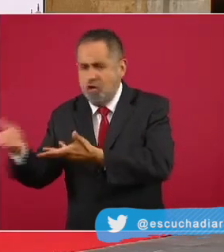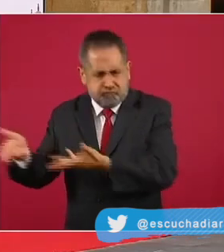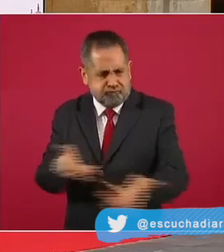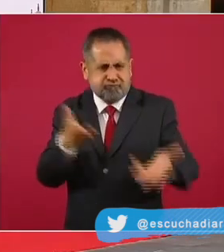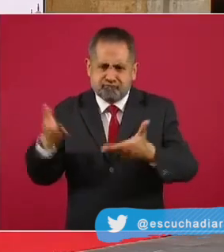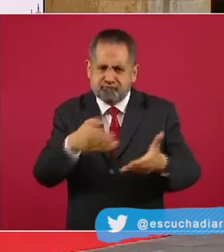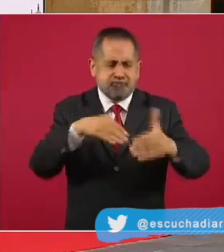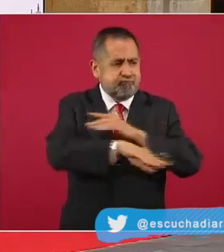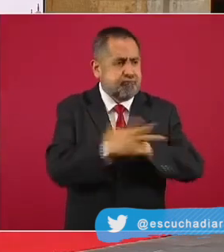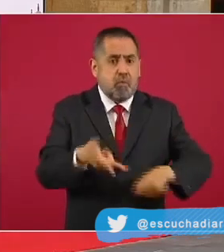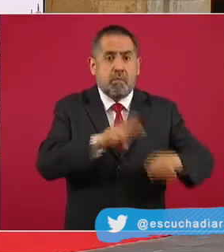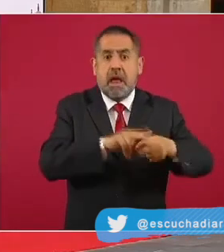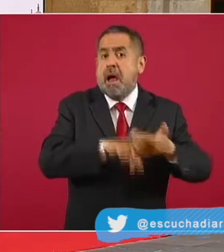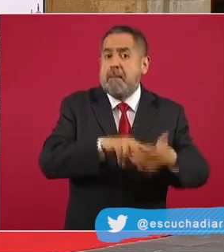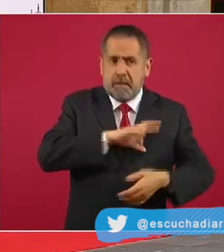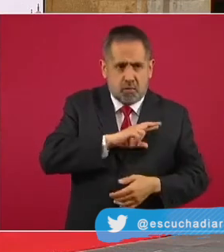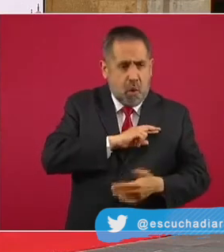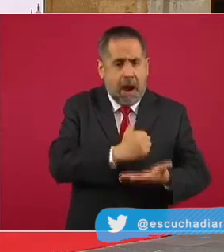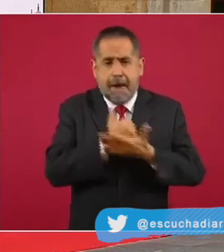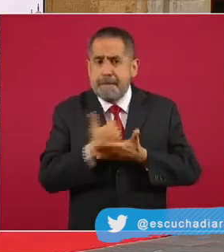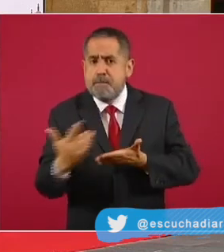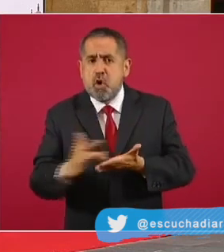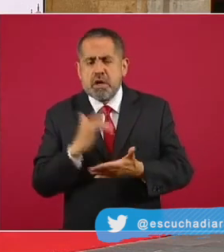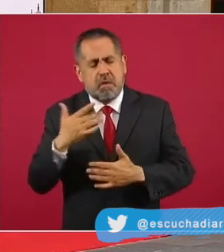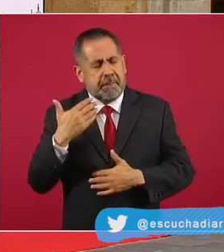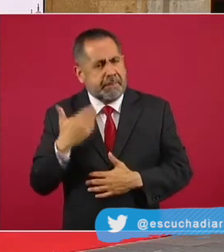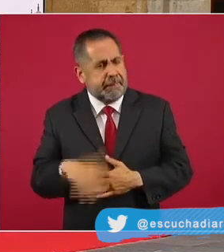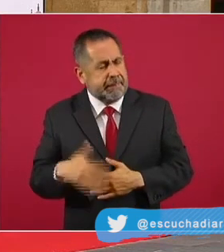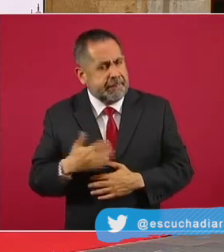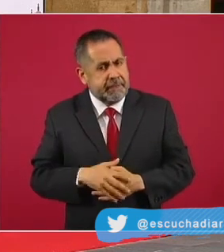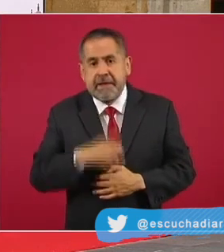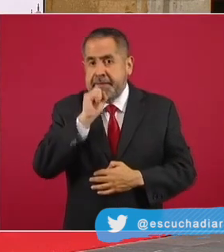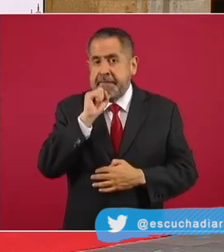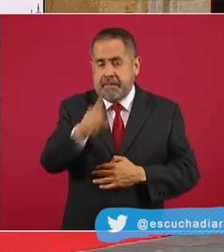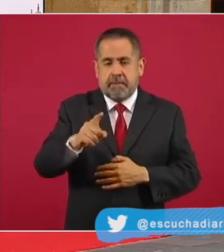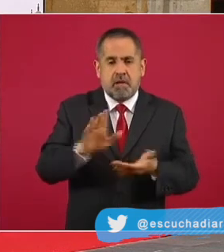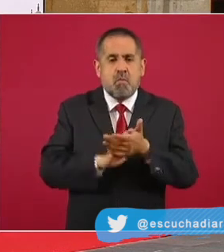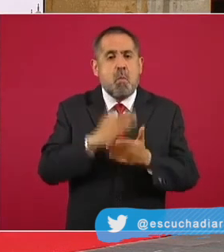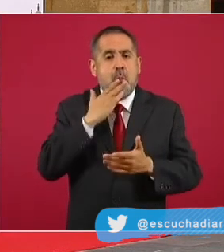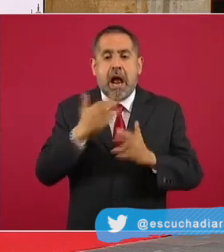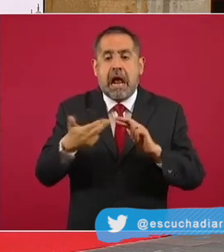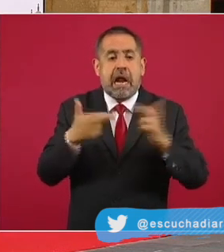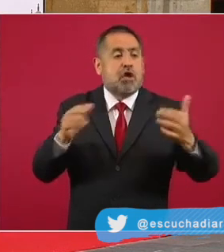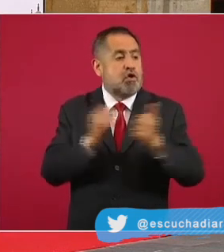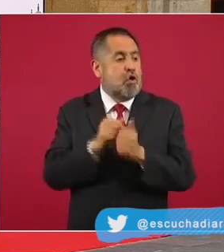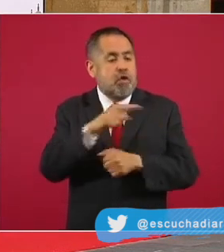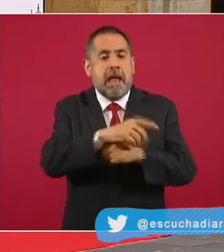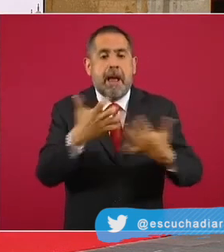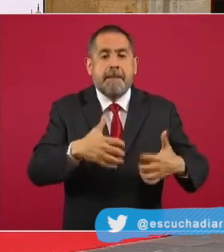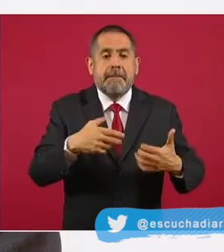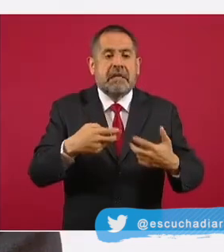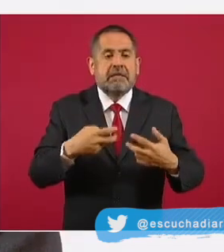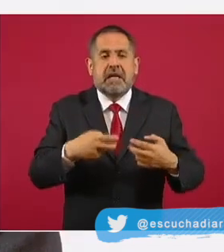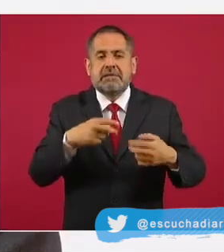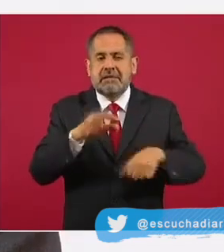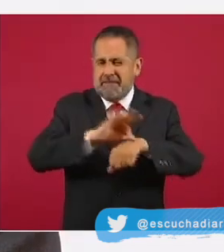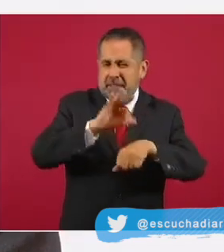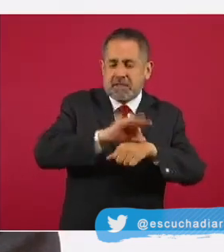otros padecimientos. Asimismo, hemos establecido relaciones con farmacéuticas y